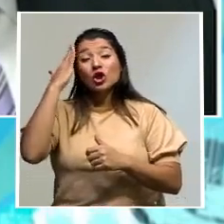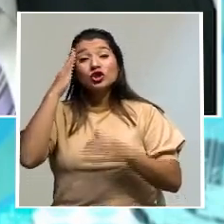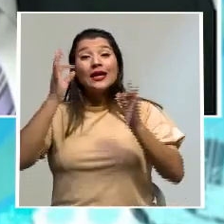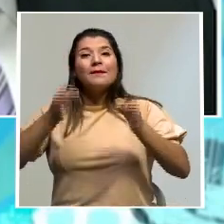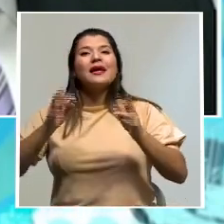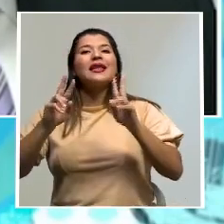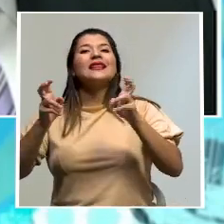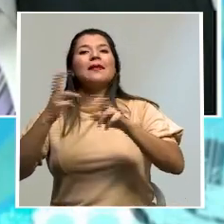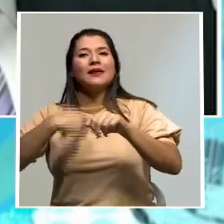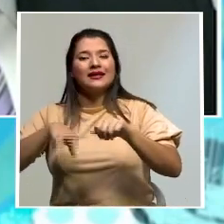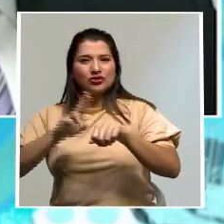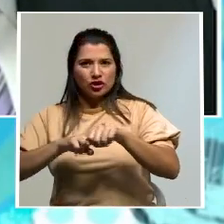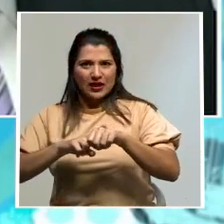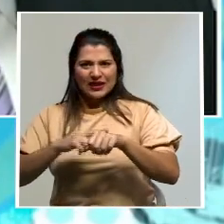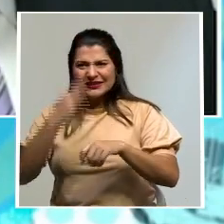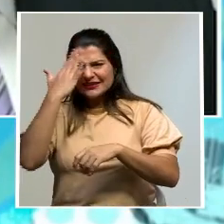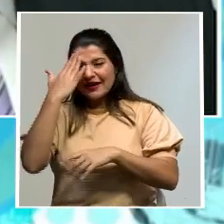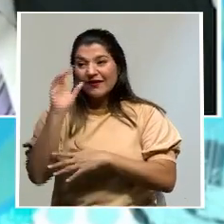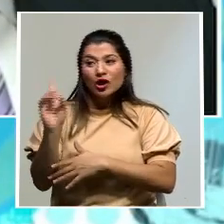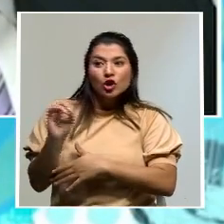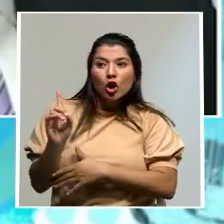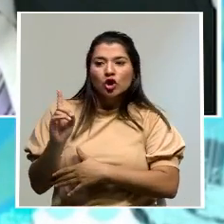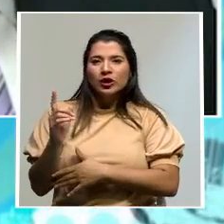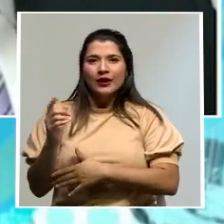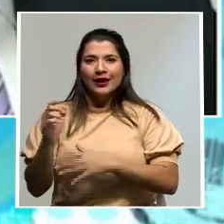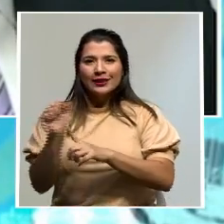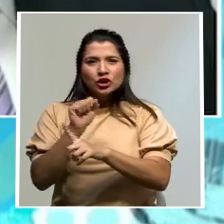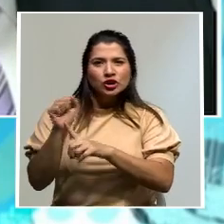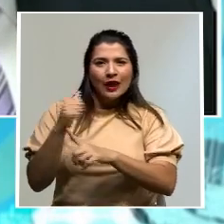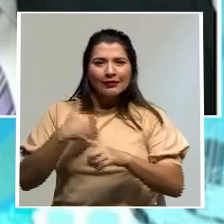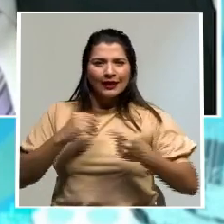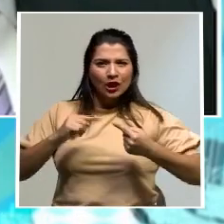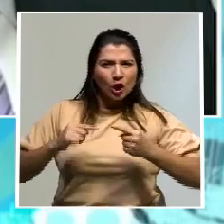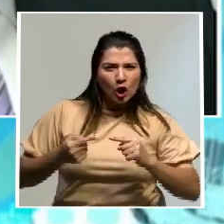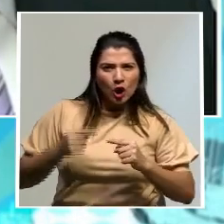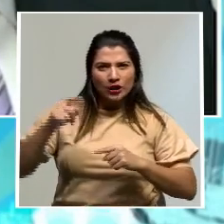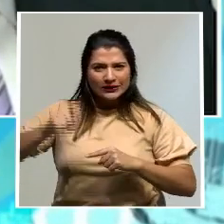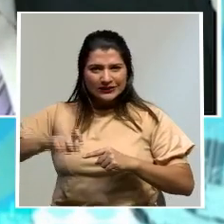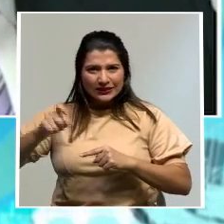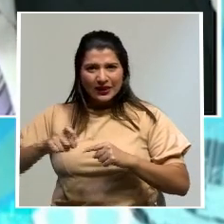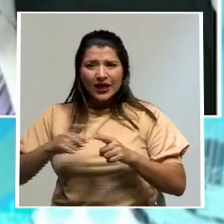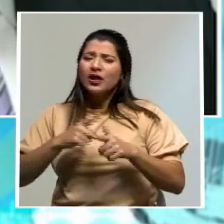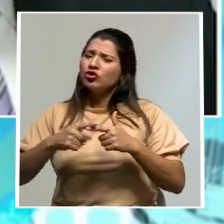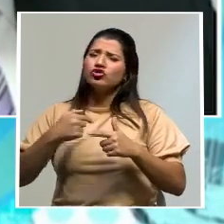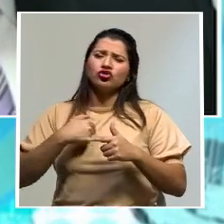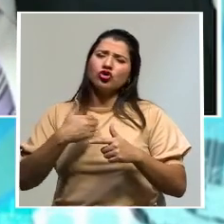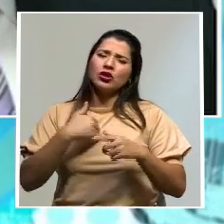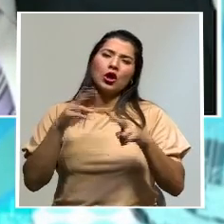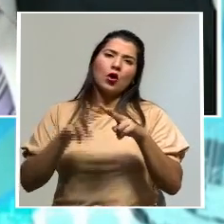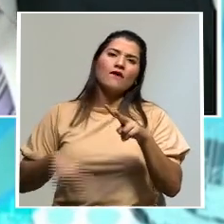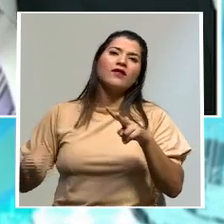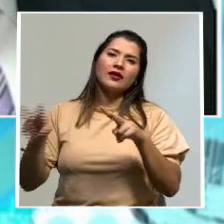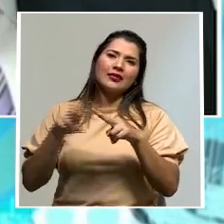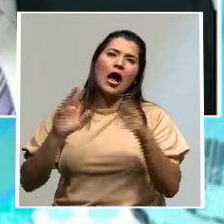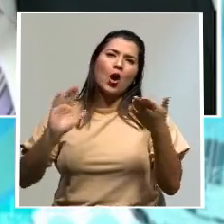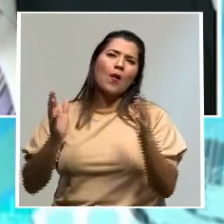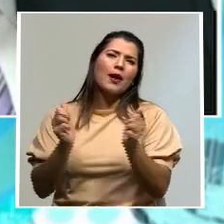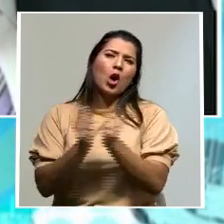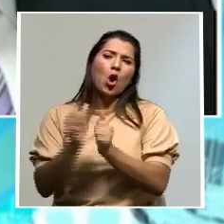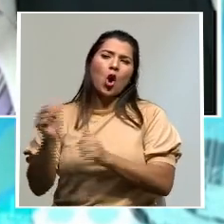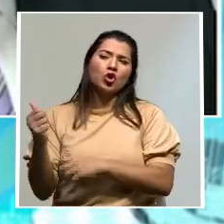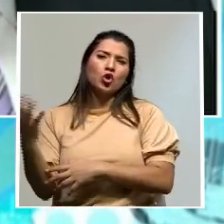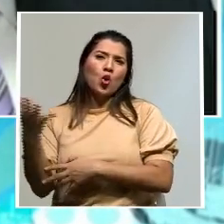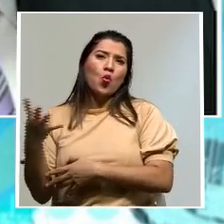saber exactamente dónde está el dolor de la ciudadanía. Y sobre eso yo tengo la ventaja sobre mis 4 compañeros que están muy metidos